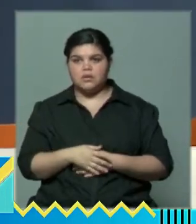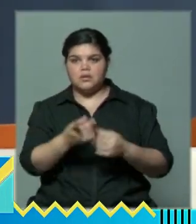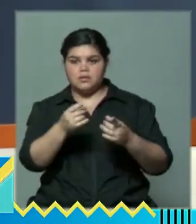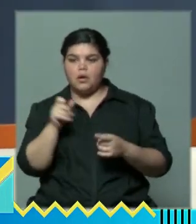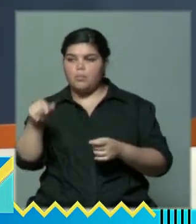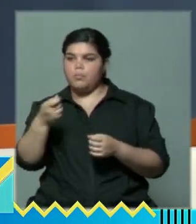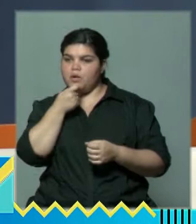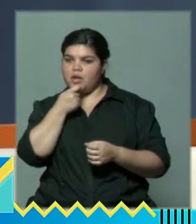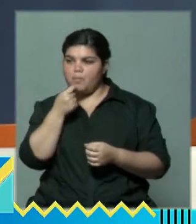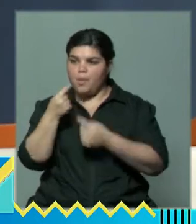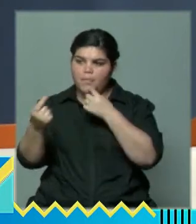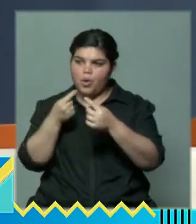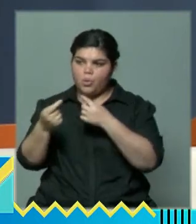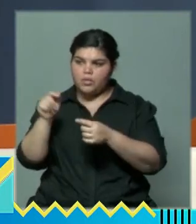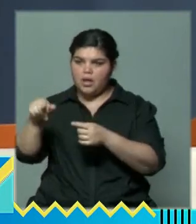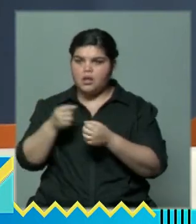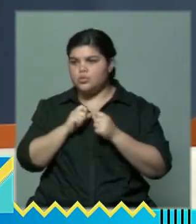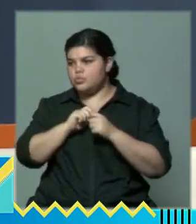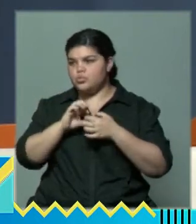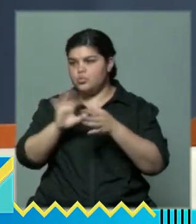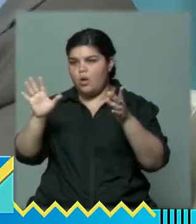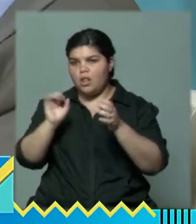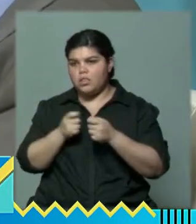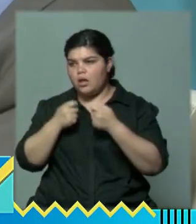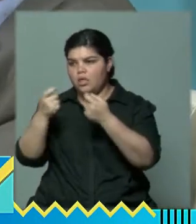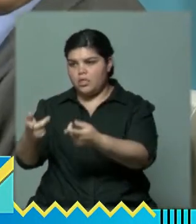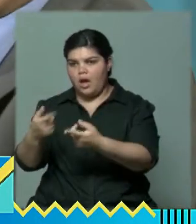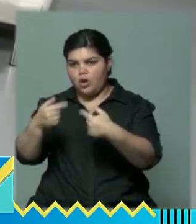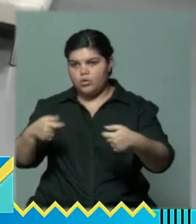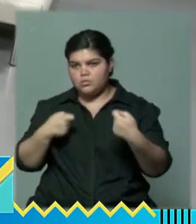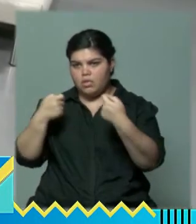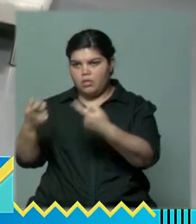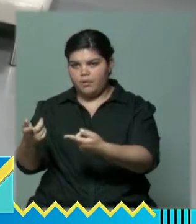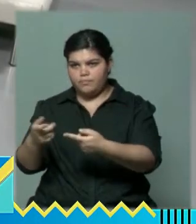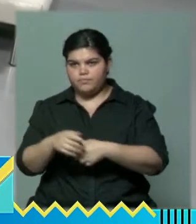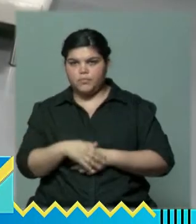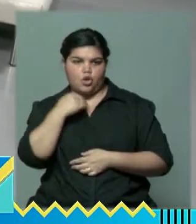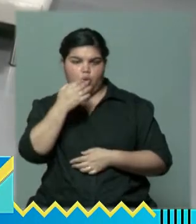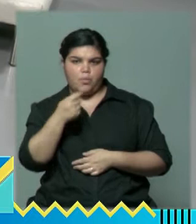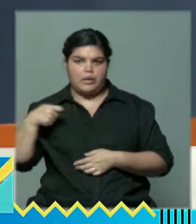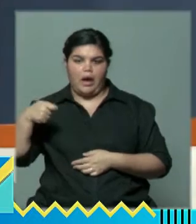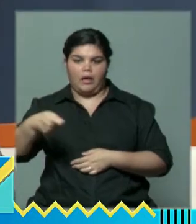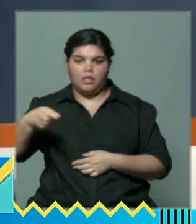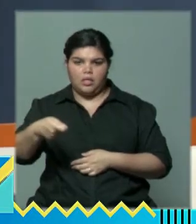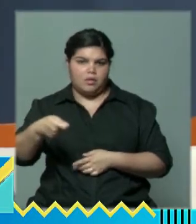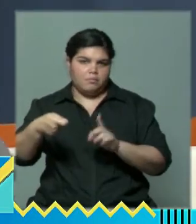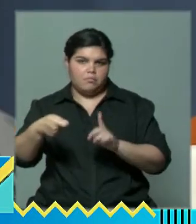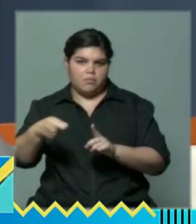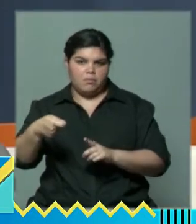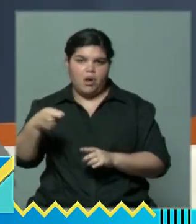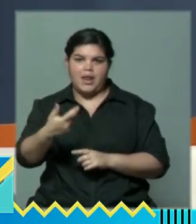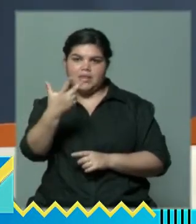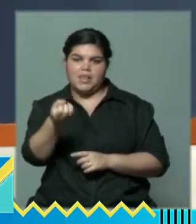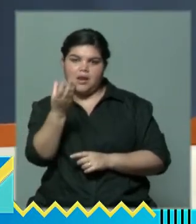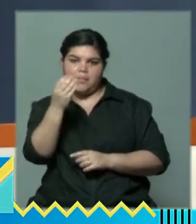antecedentes, lo soltaban y le devolvían el elemento. Así fuera una ganzúa. Claro. Digamos, encontrar una persona con una ganzúa a las 3 de la